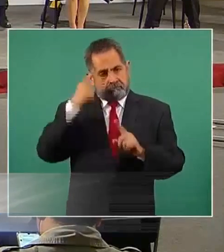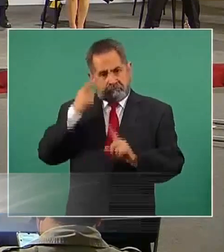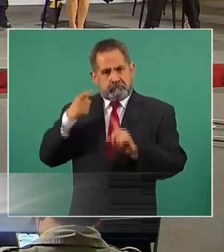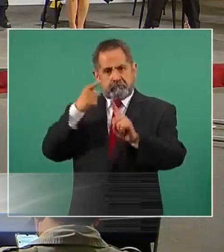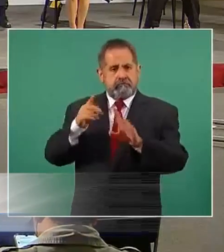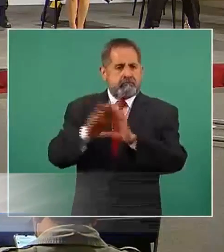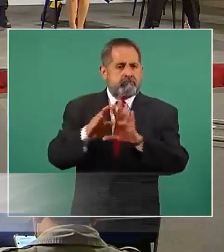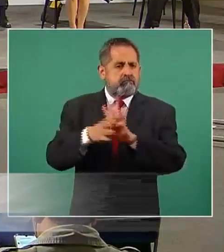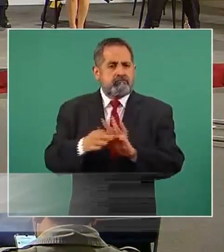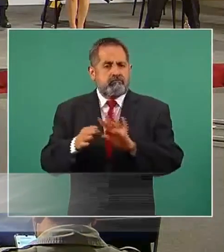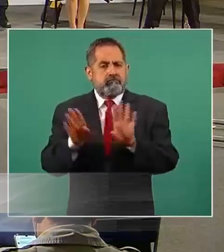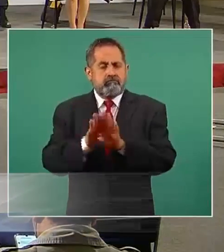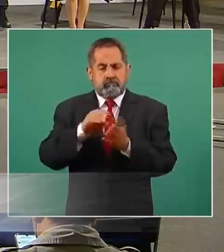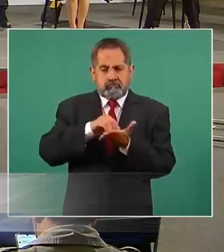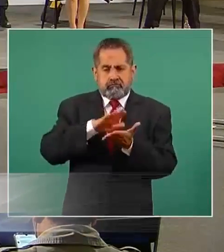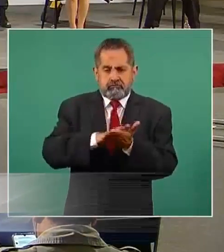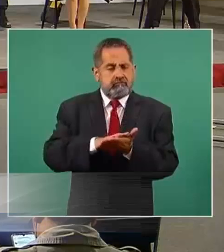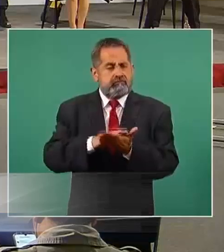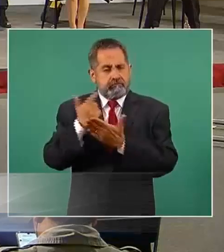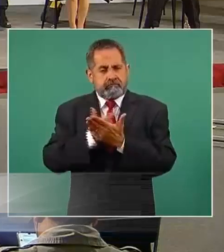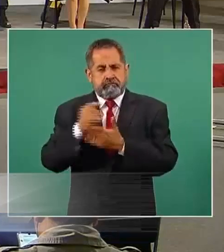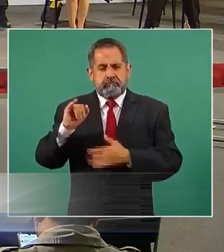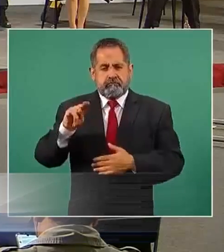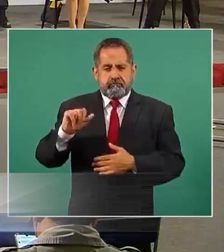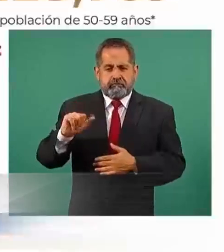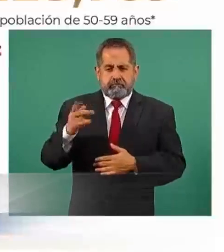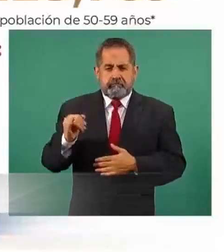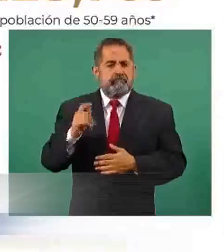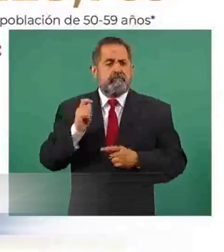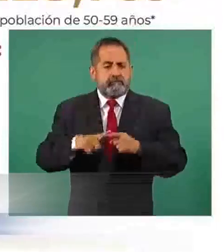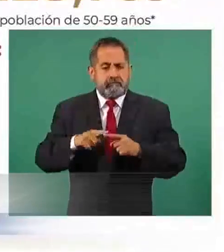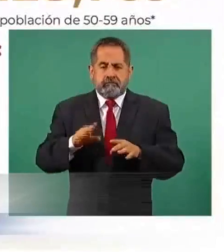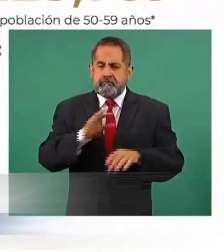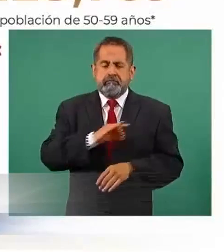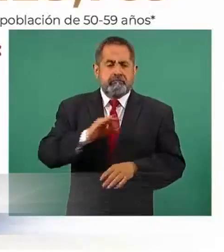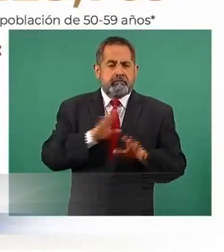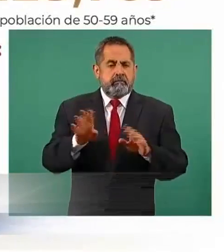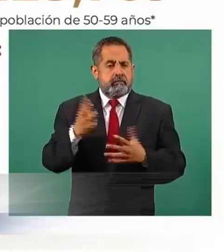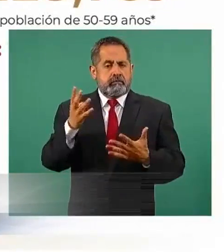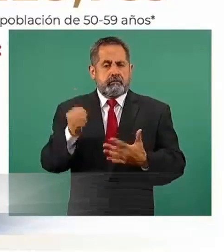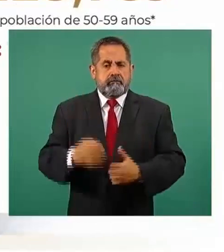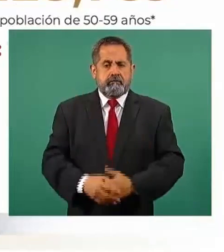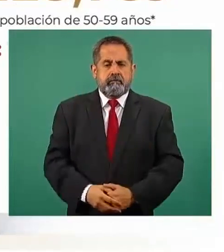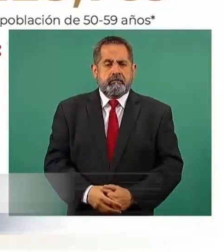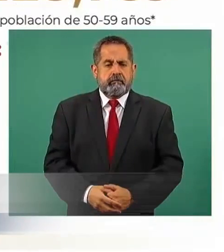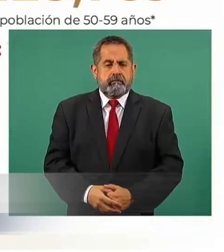tenemos con base en los datos del censo del INEGI es llegar al menos a